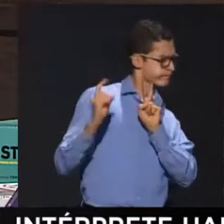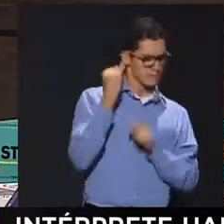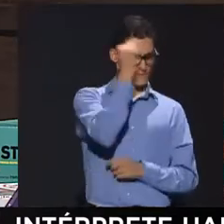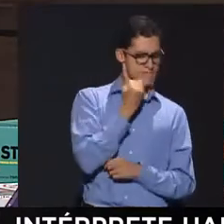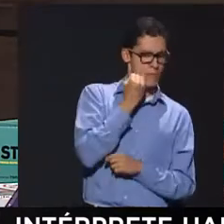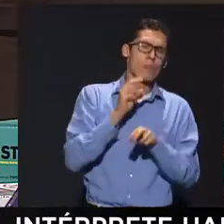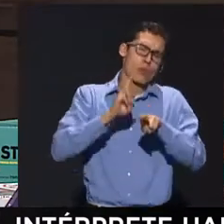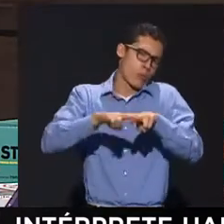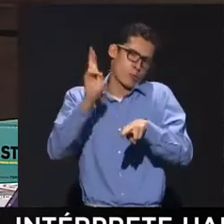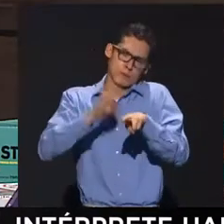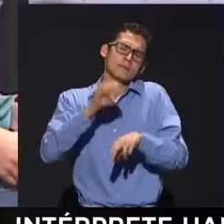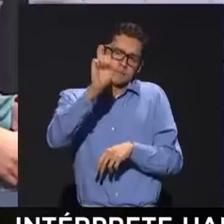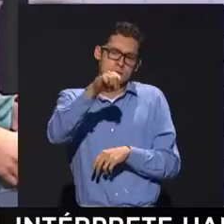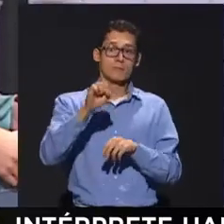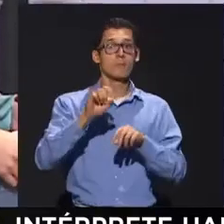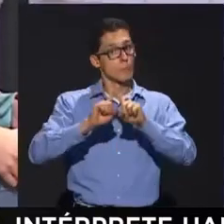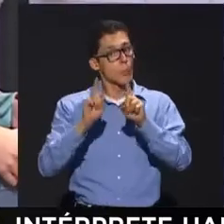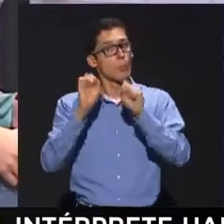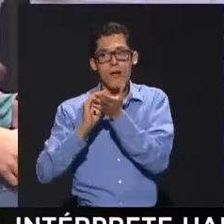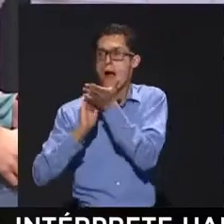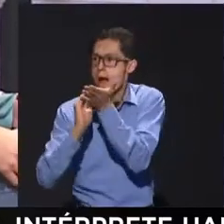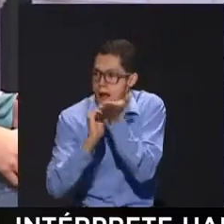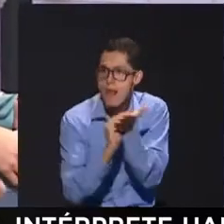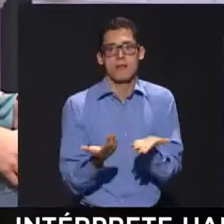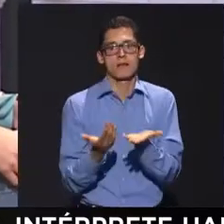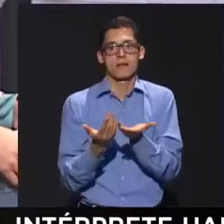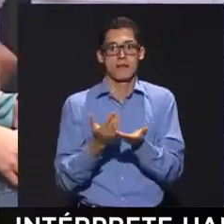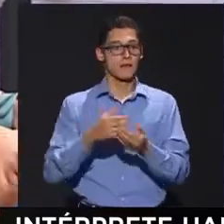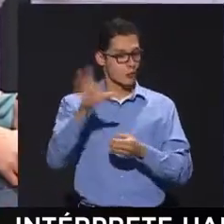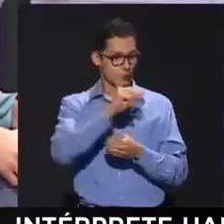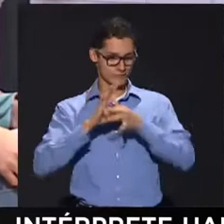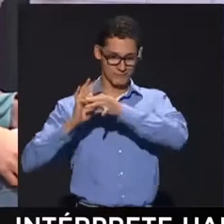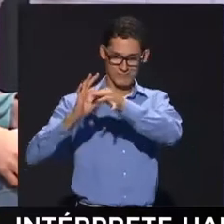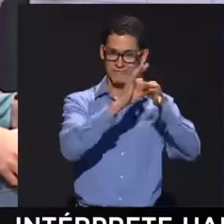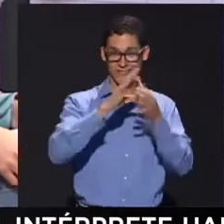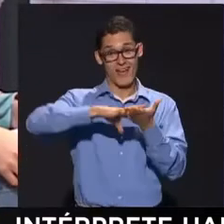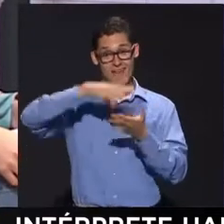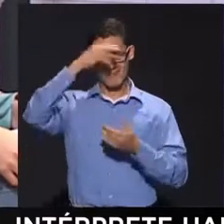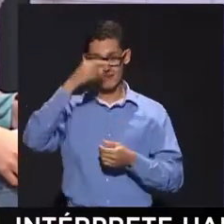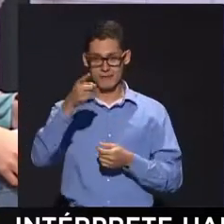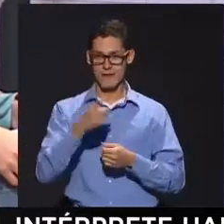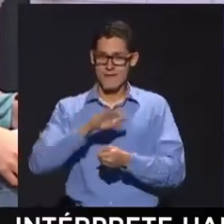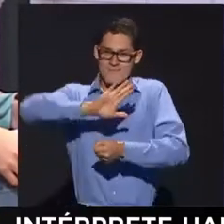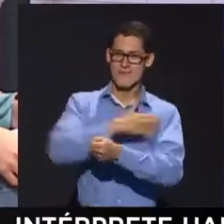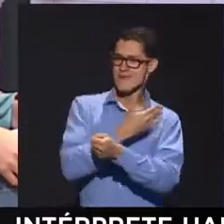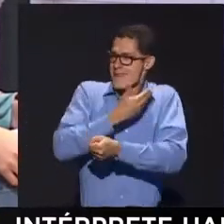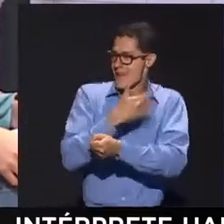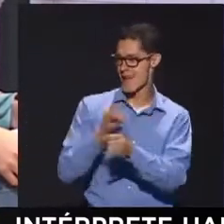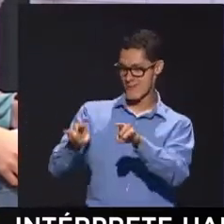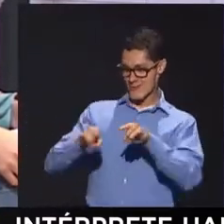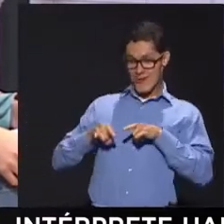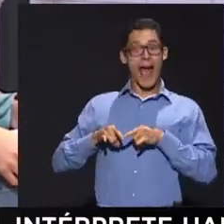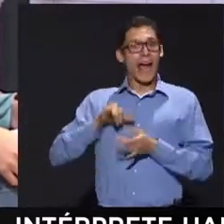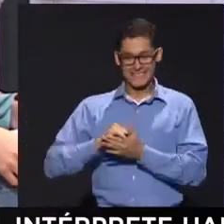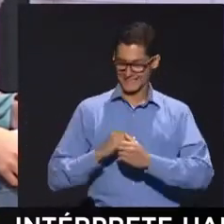y a aprender. La música y las buenas vibras, como se dice, nos ayudan cuando papá, mamá